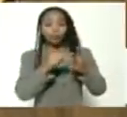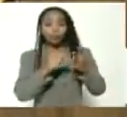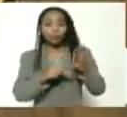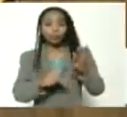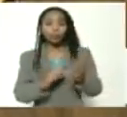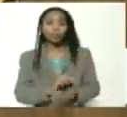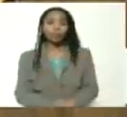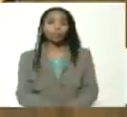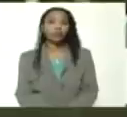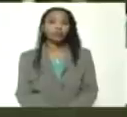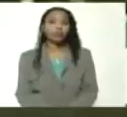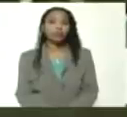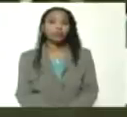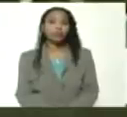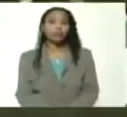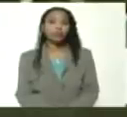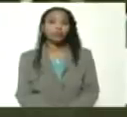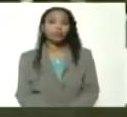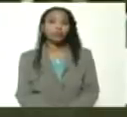Cantaura.